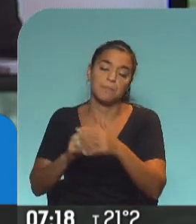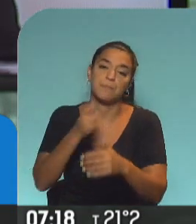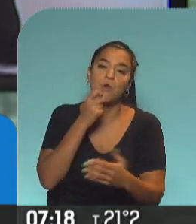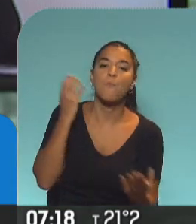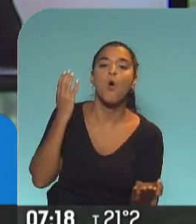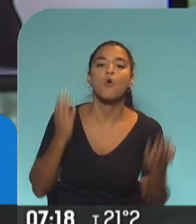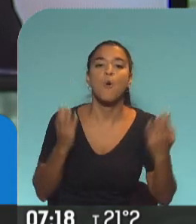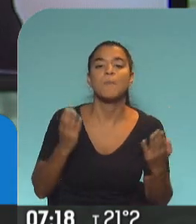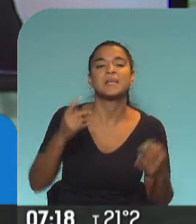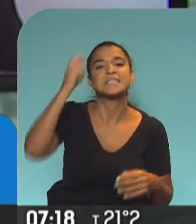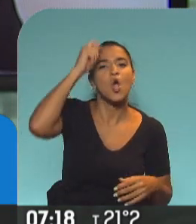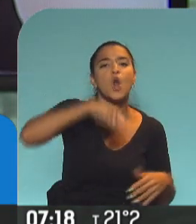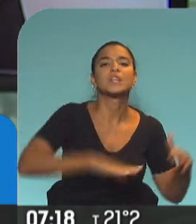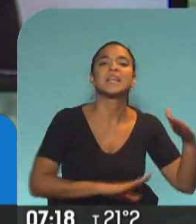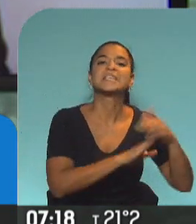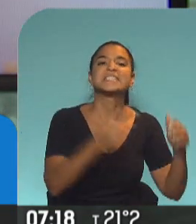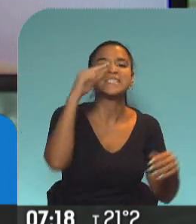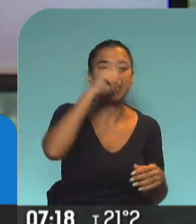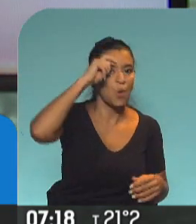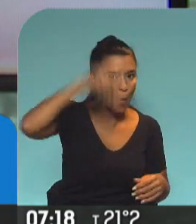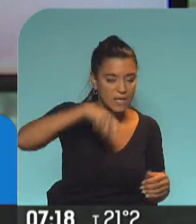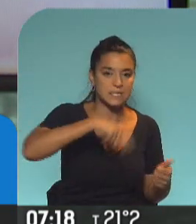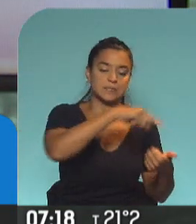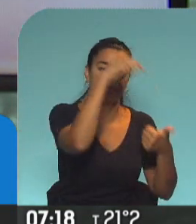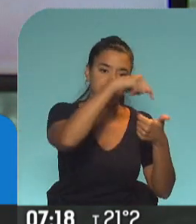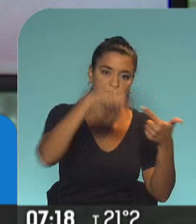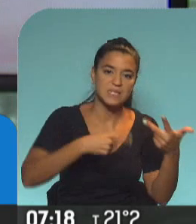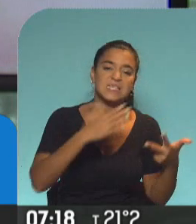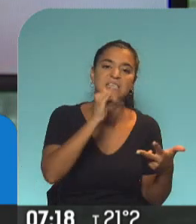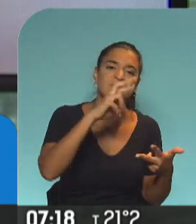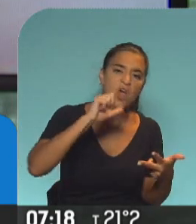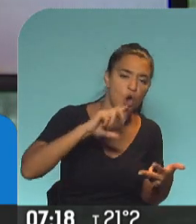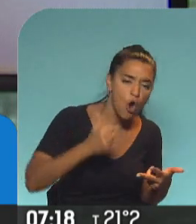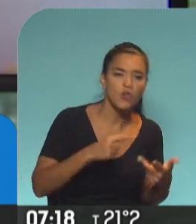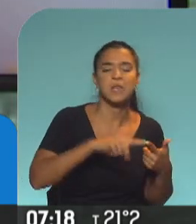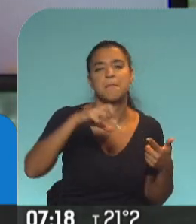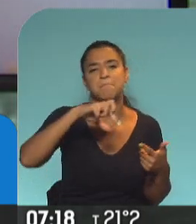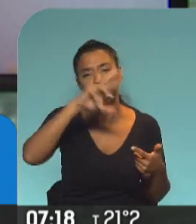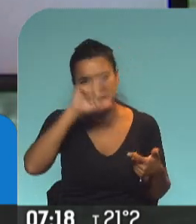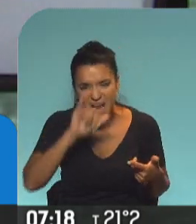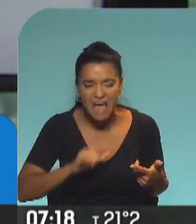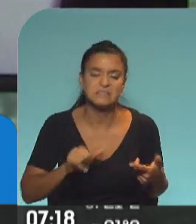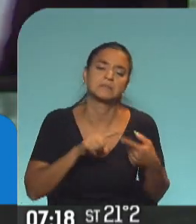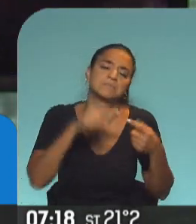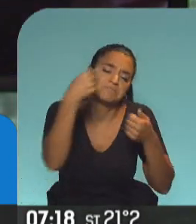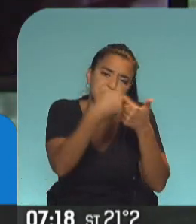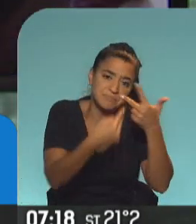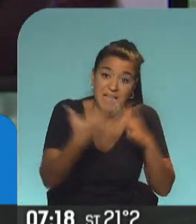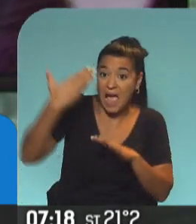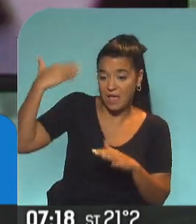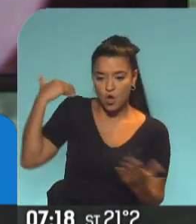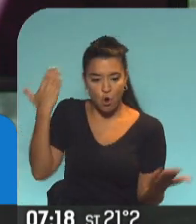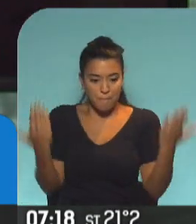la Corte de los 7 miembros, en la que estaban Carmen Argibay, Zaffaroni, Petracchi, Fait, en comparación con